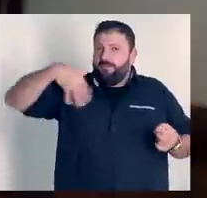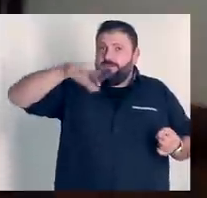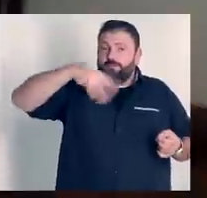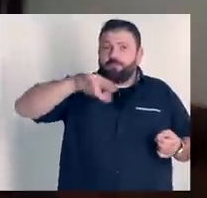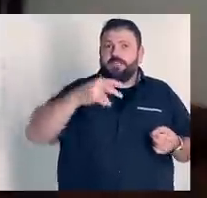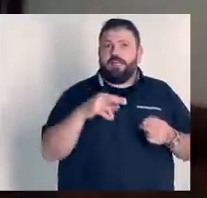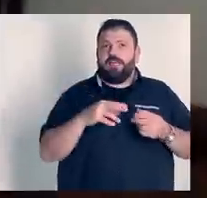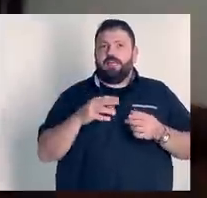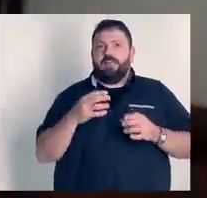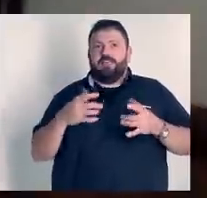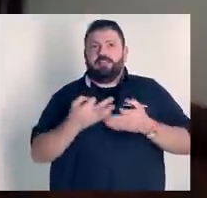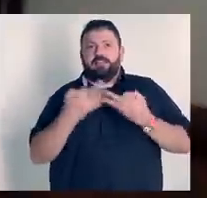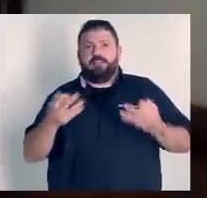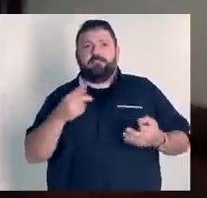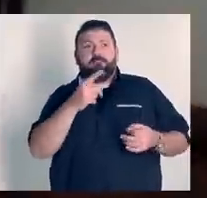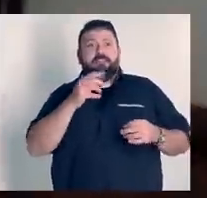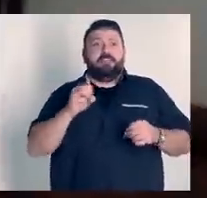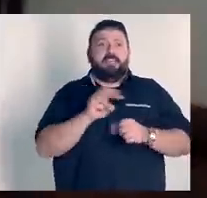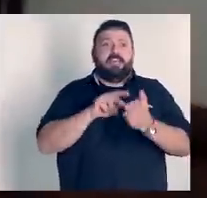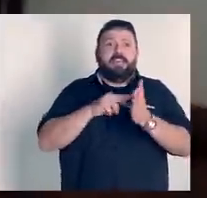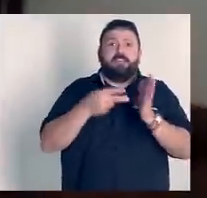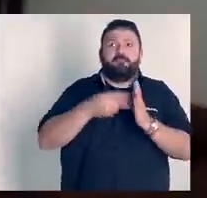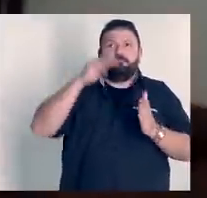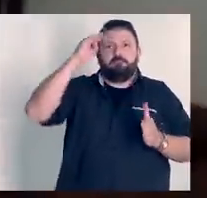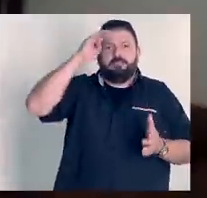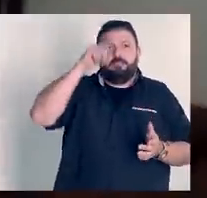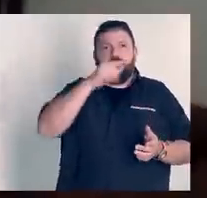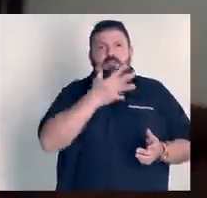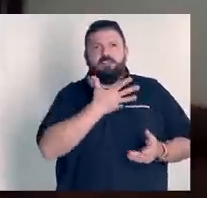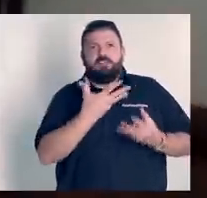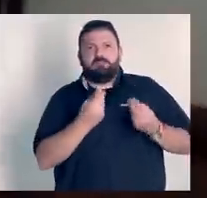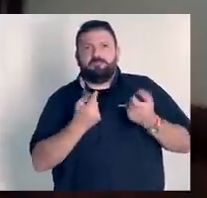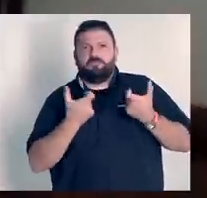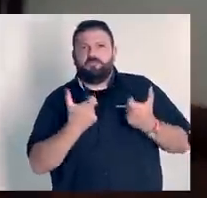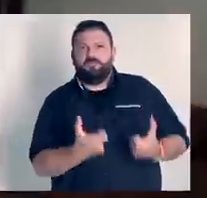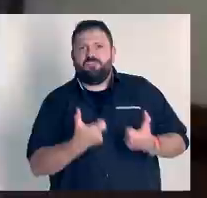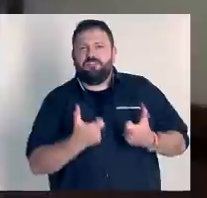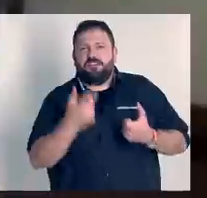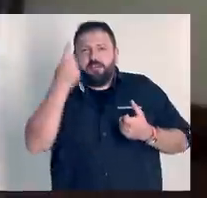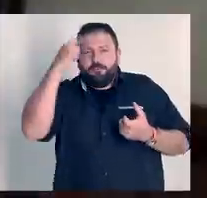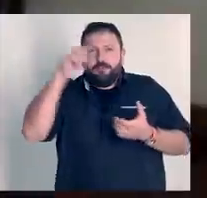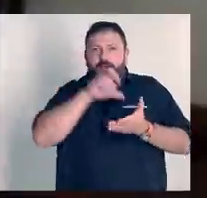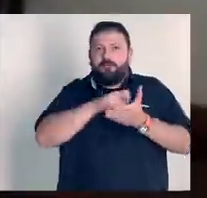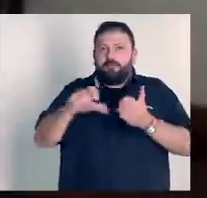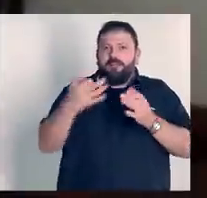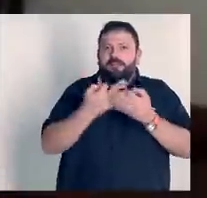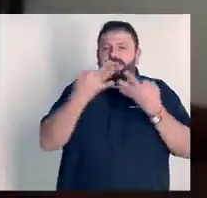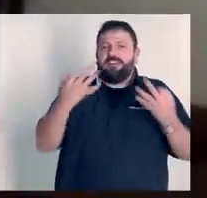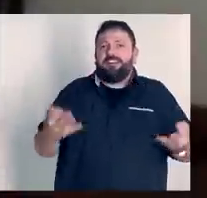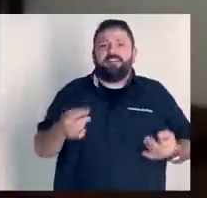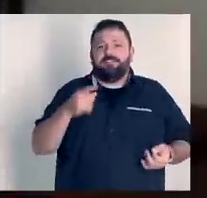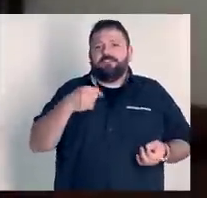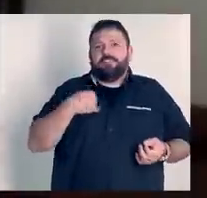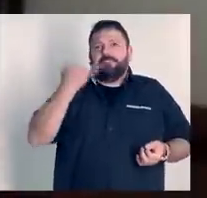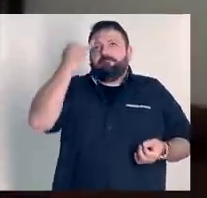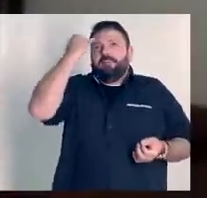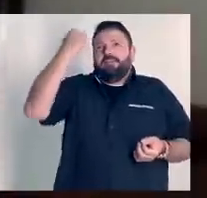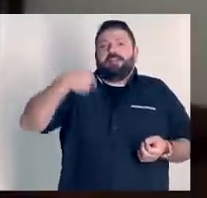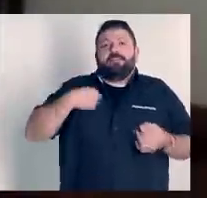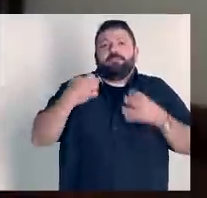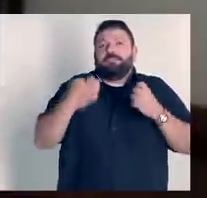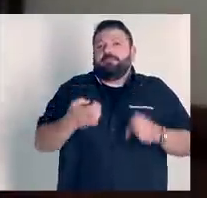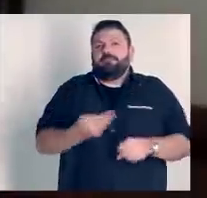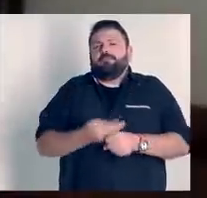arquitecto pensando que éramos multimillonarios y que íbamos a hacer una megamansión, e imagínense mi emoción de saber que